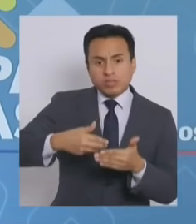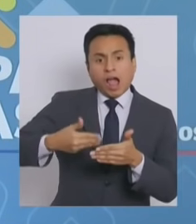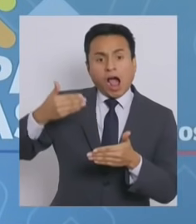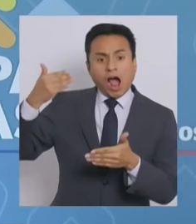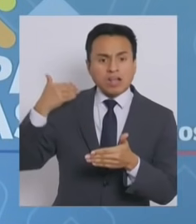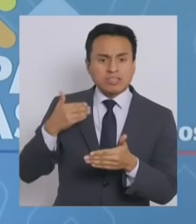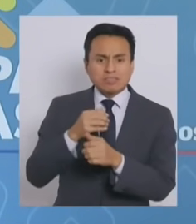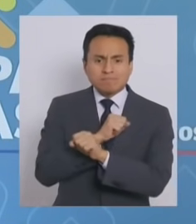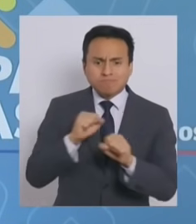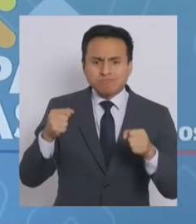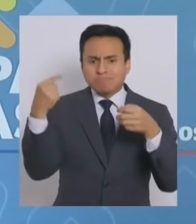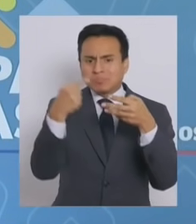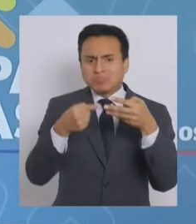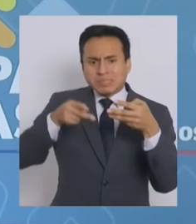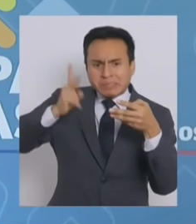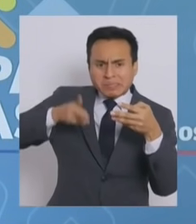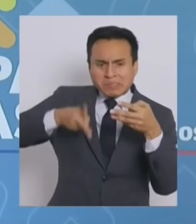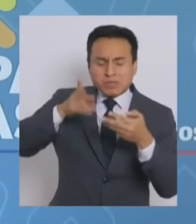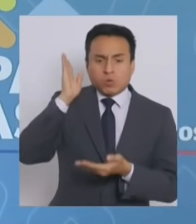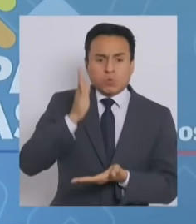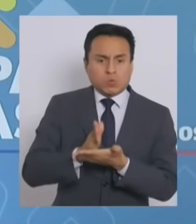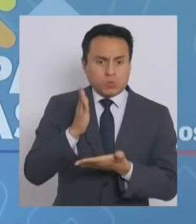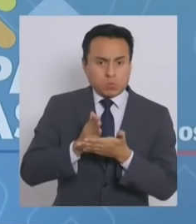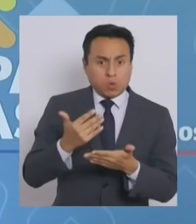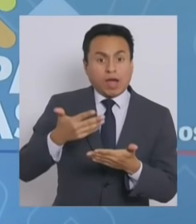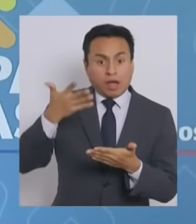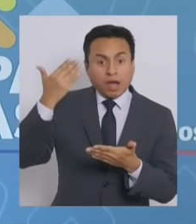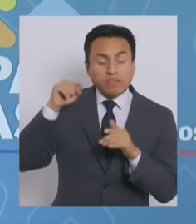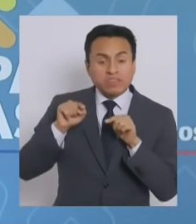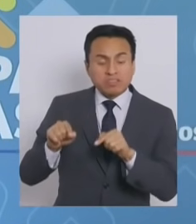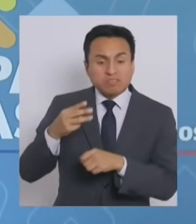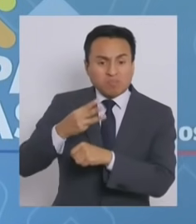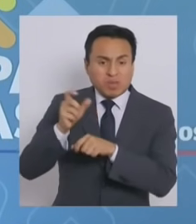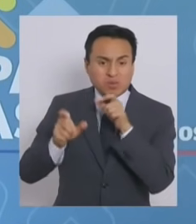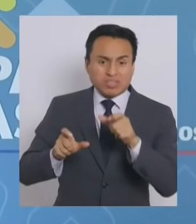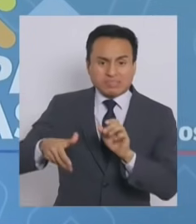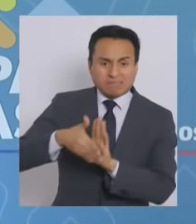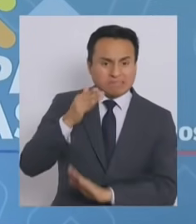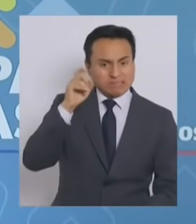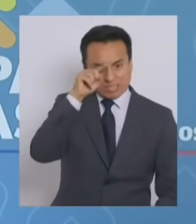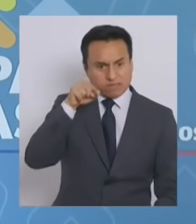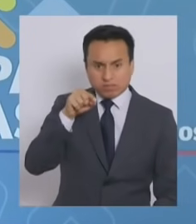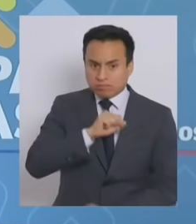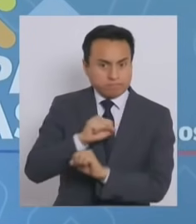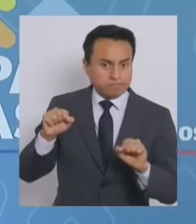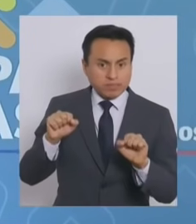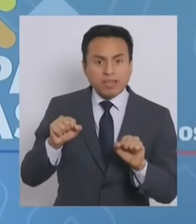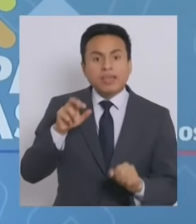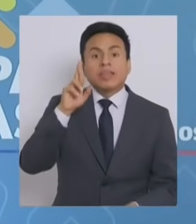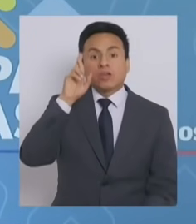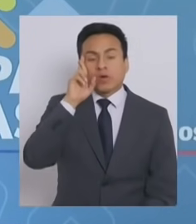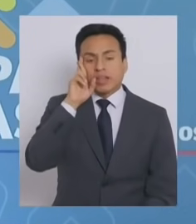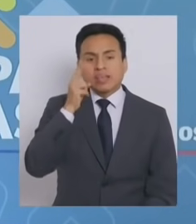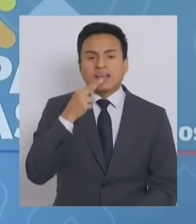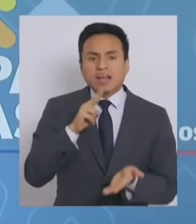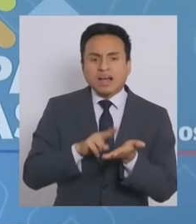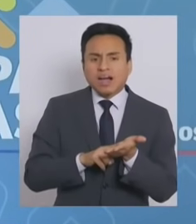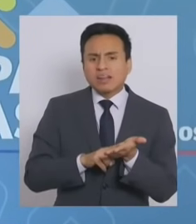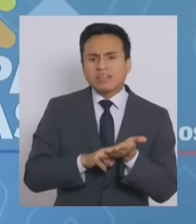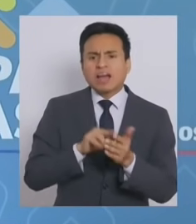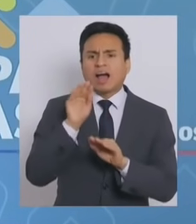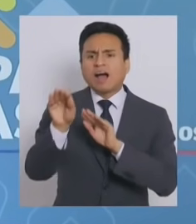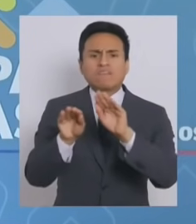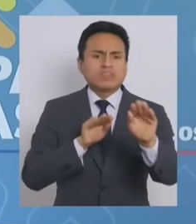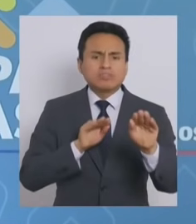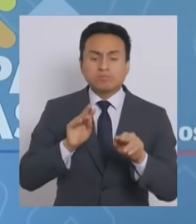restricciones muy estrictas en el pasado restricciones de movilidad recuerden cuántas cartas cuántos avisos